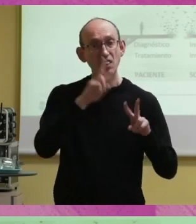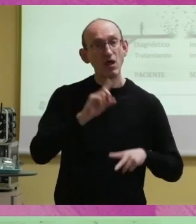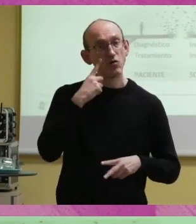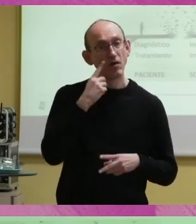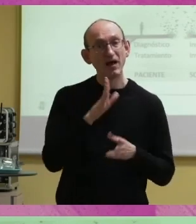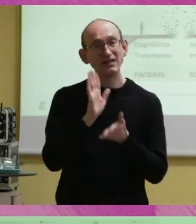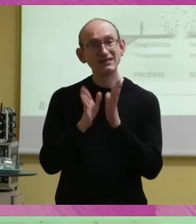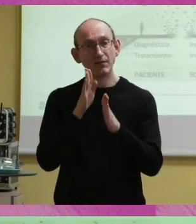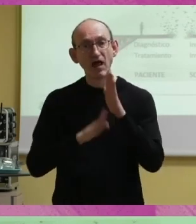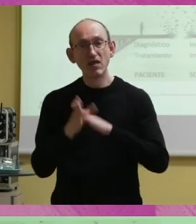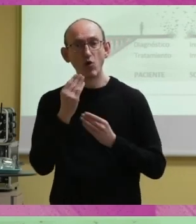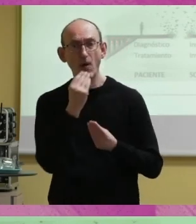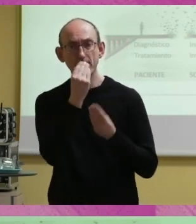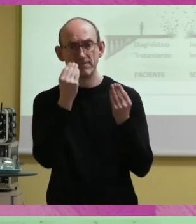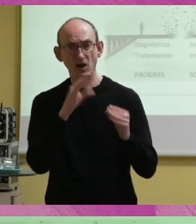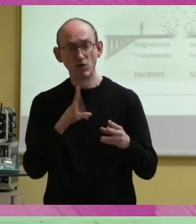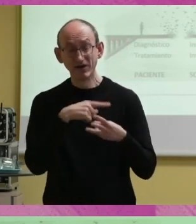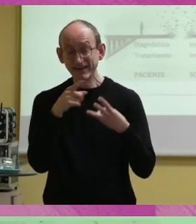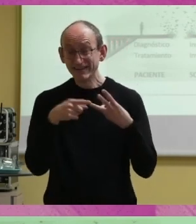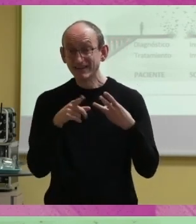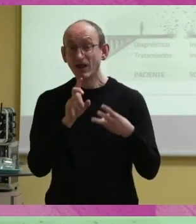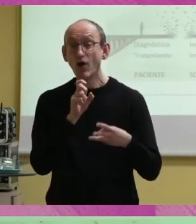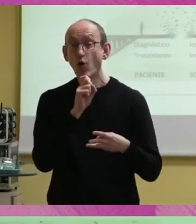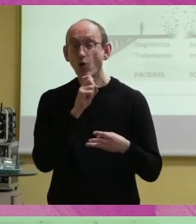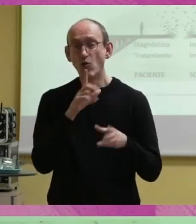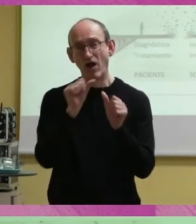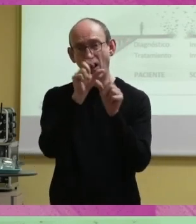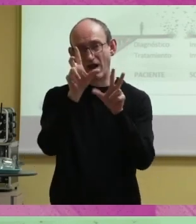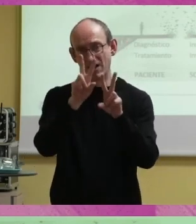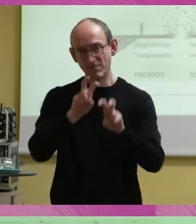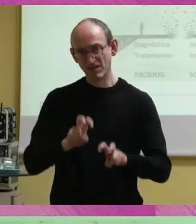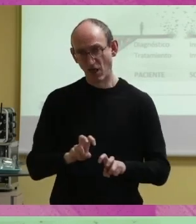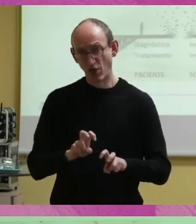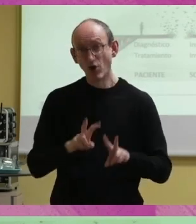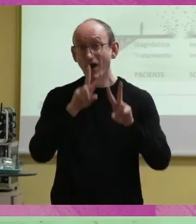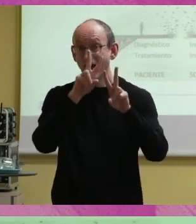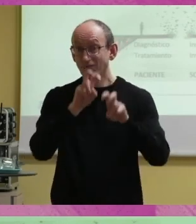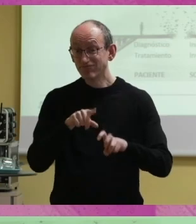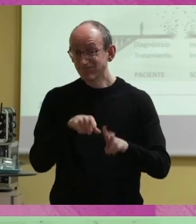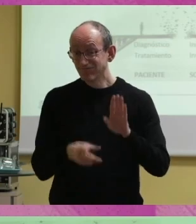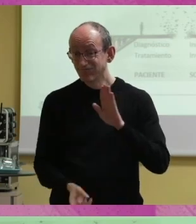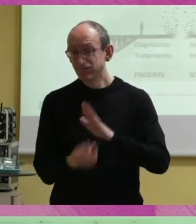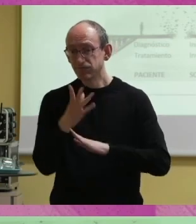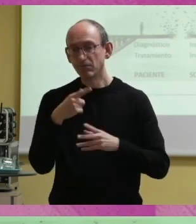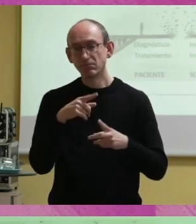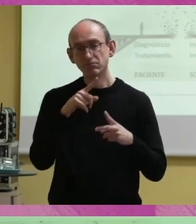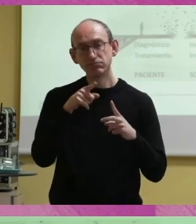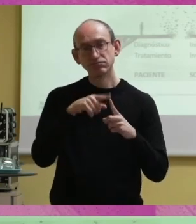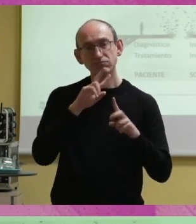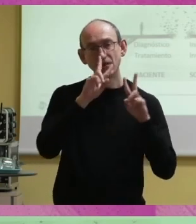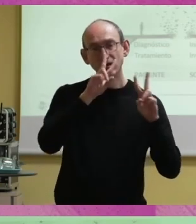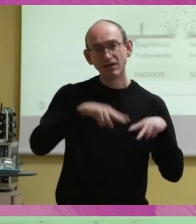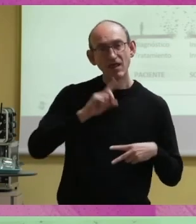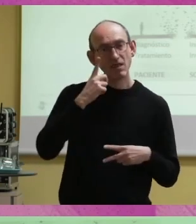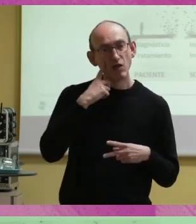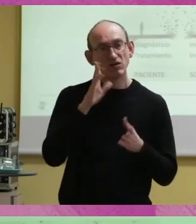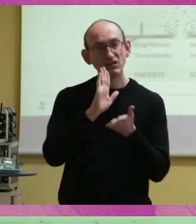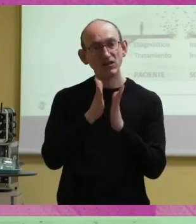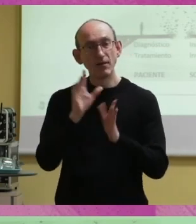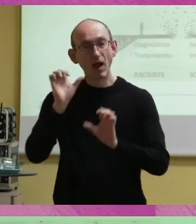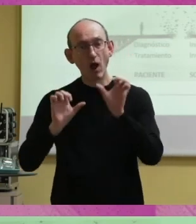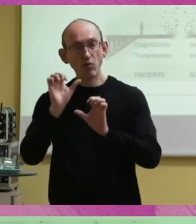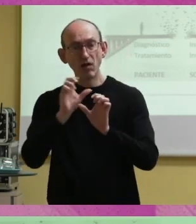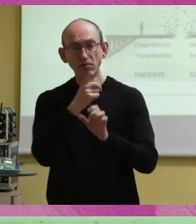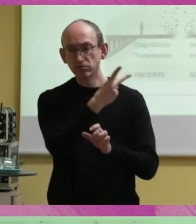esto lo hacemos con investigación. La idea es que la investigación nos permita mejorar los flujos diagnósticos, terapéuticos y de